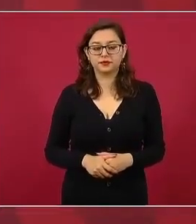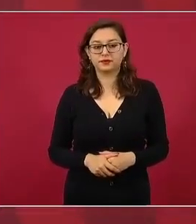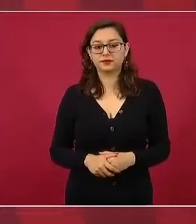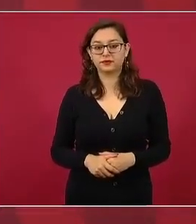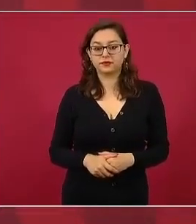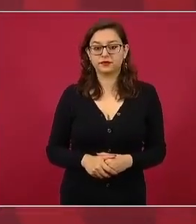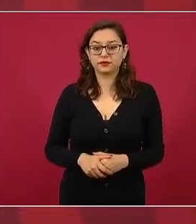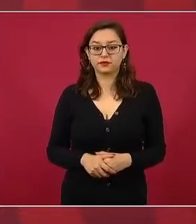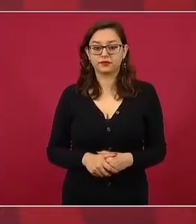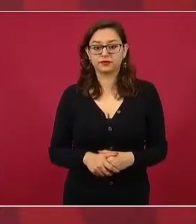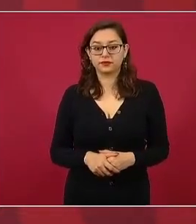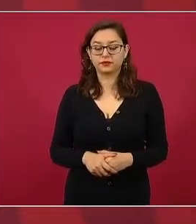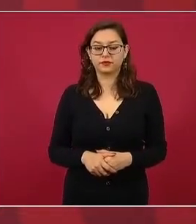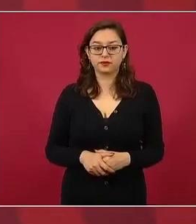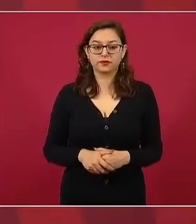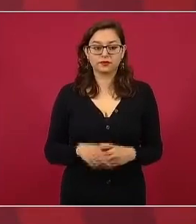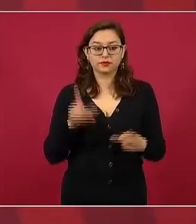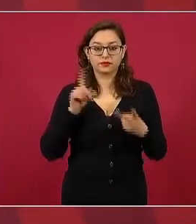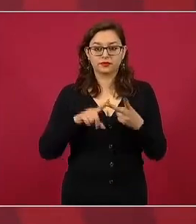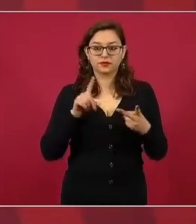Segundo tema, presidente.